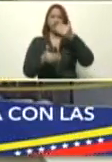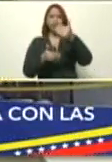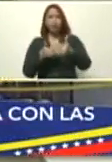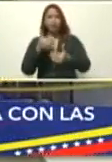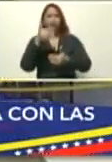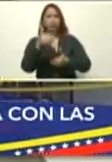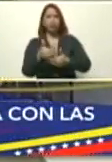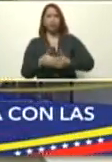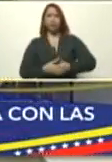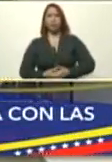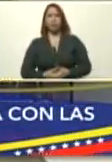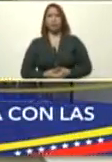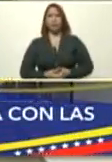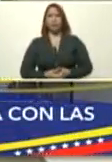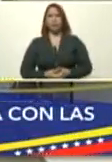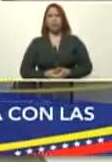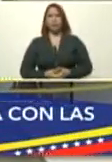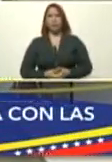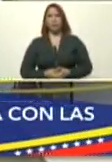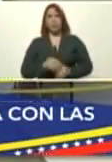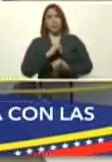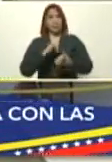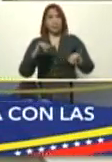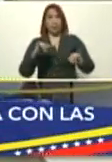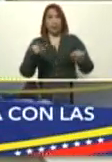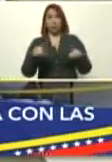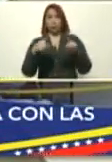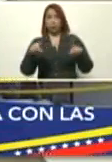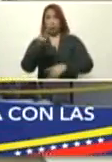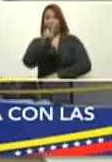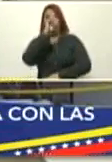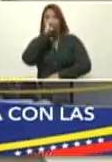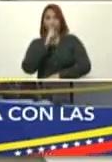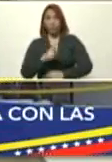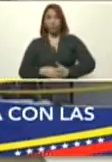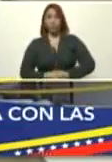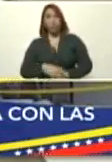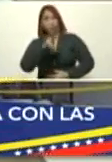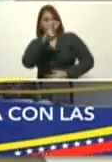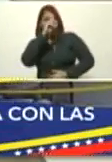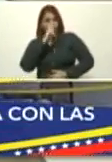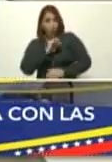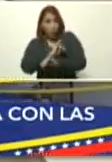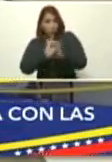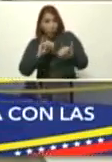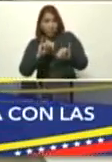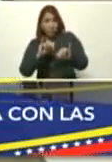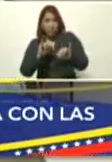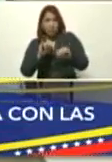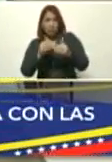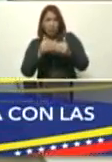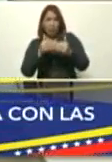etapa. Ya se van a cumplir 2 años. 2 años,